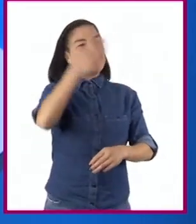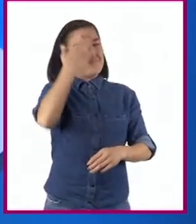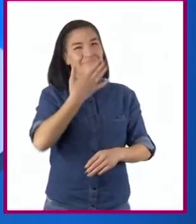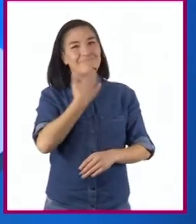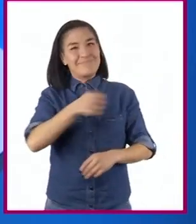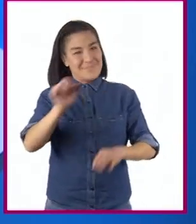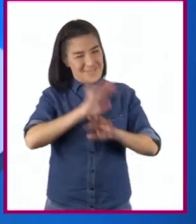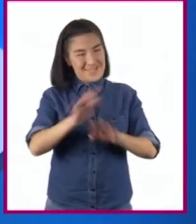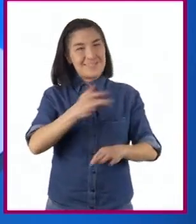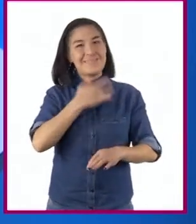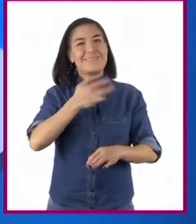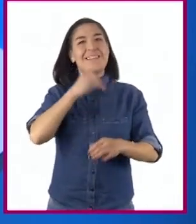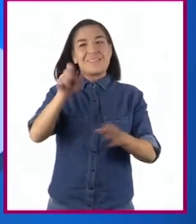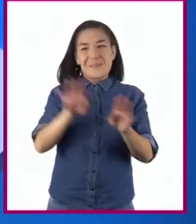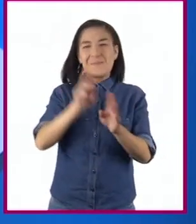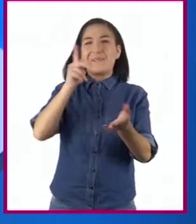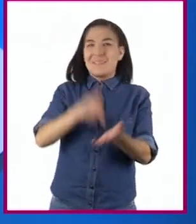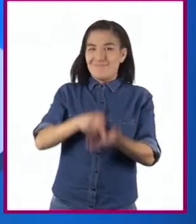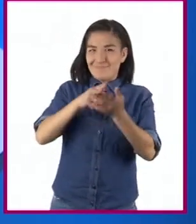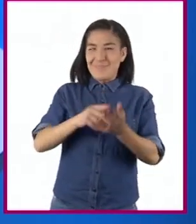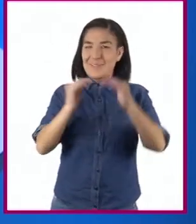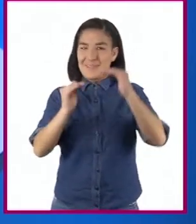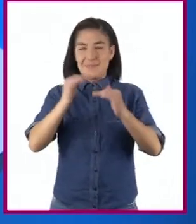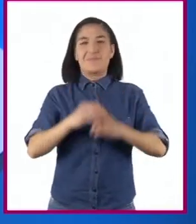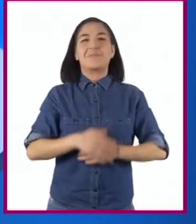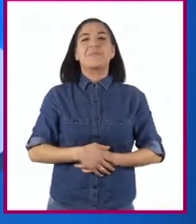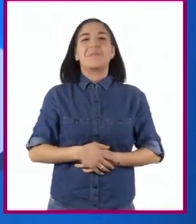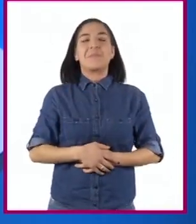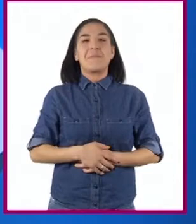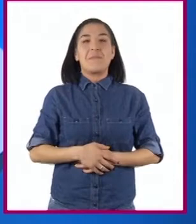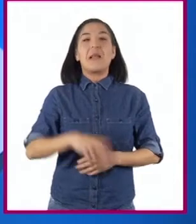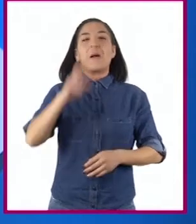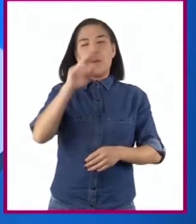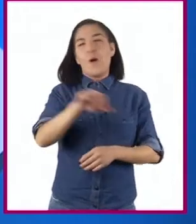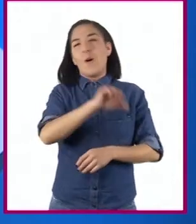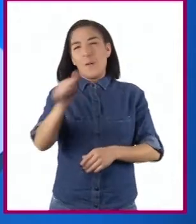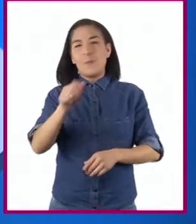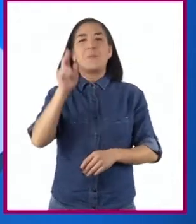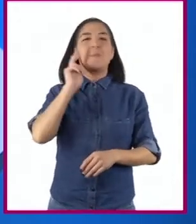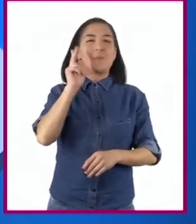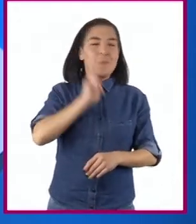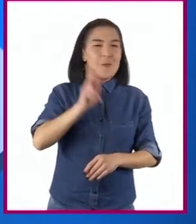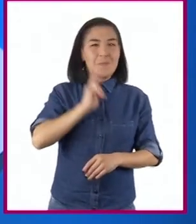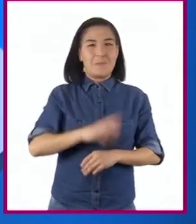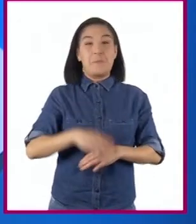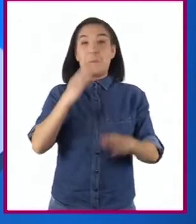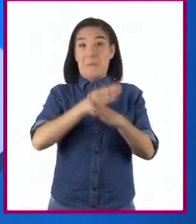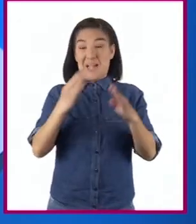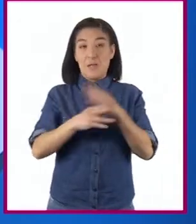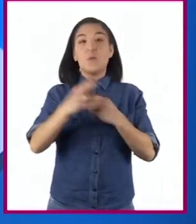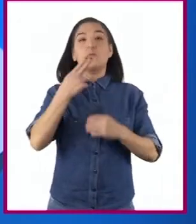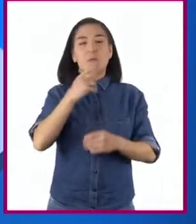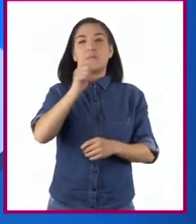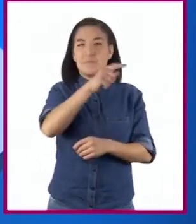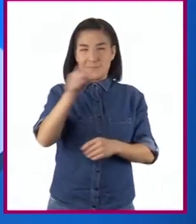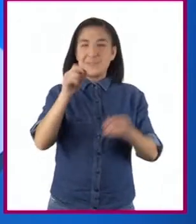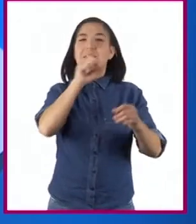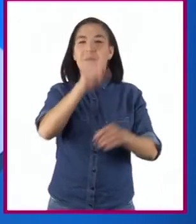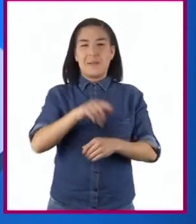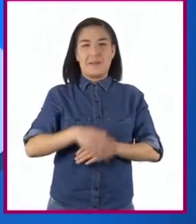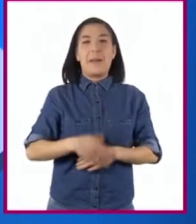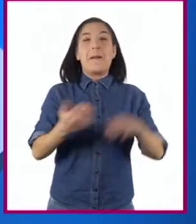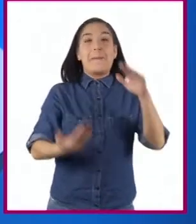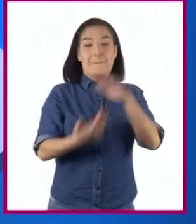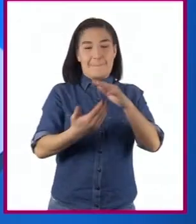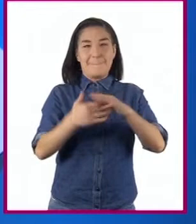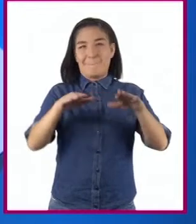las fuerzas en equilibrio. Vamos a realizar otro experimento. Los materiales que utilizaremos son una base de madera, que puede